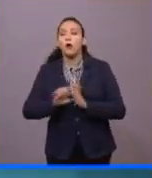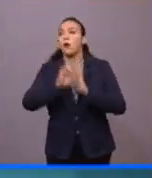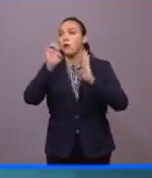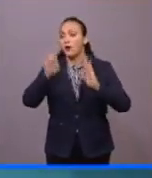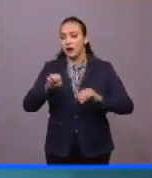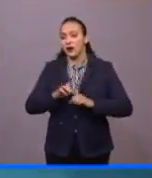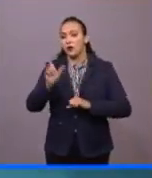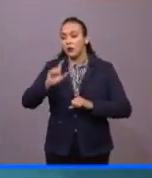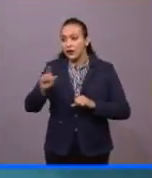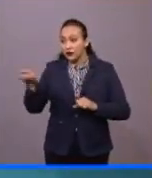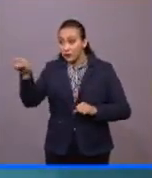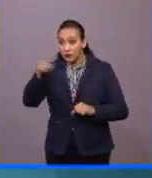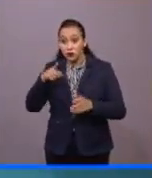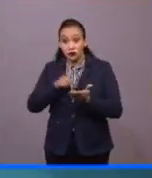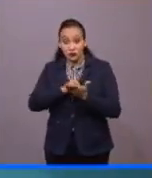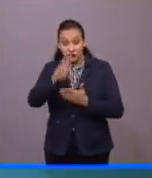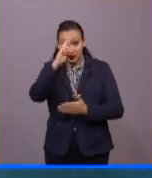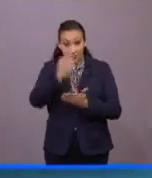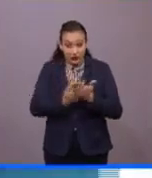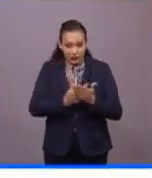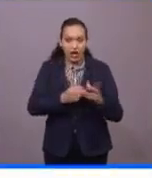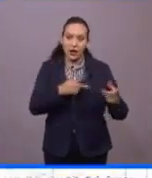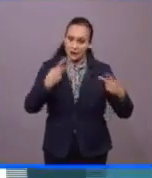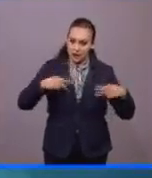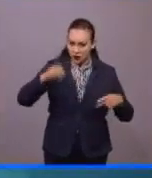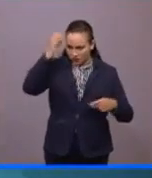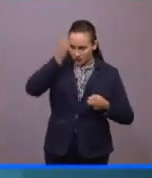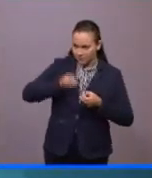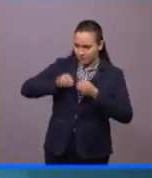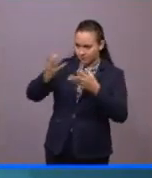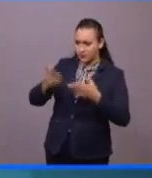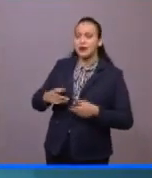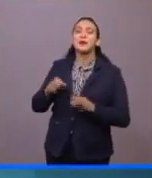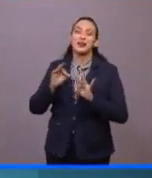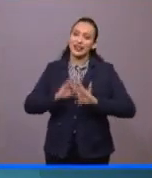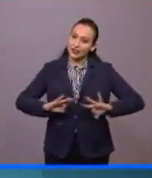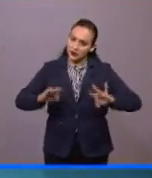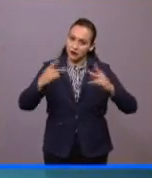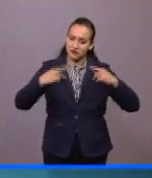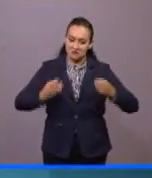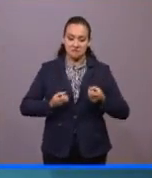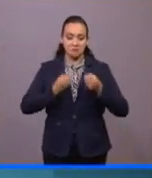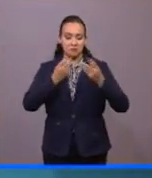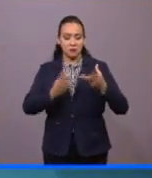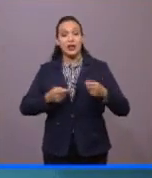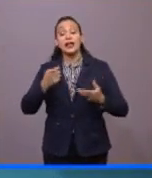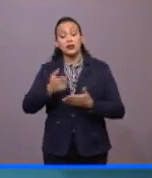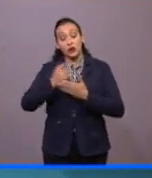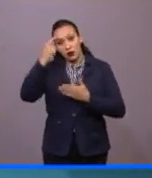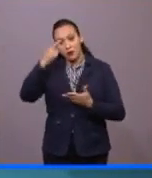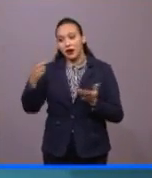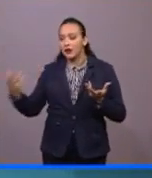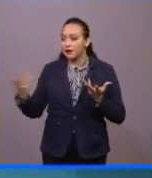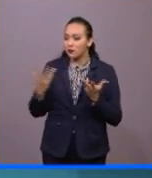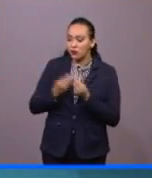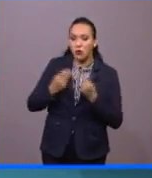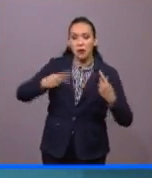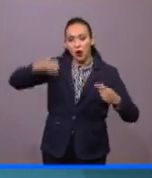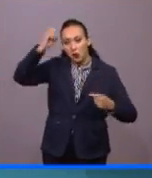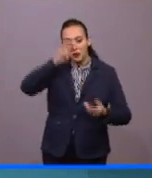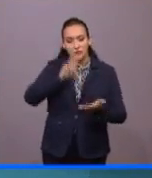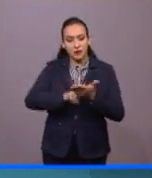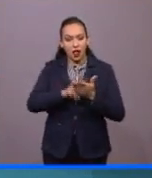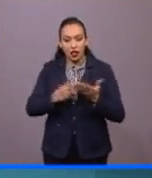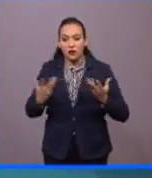que impactan sus derechos, pues una participación efectiva permite ejercer una función activa en la vida democrática